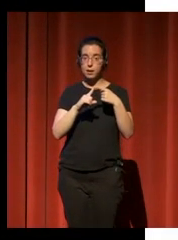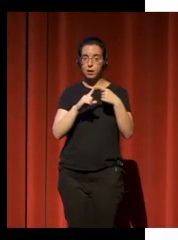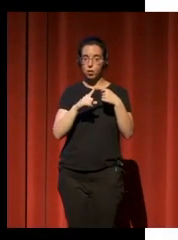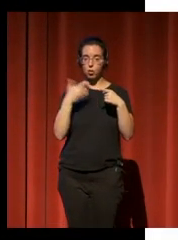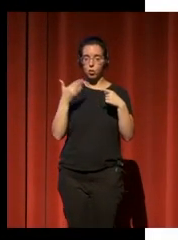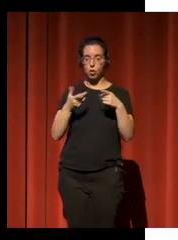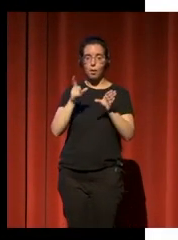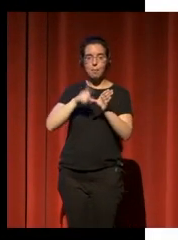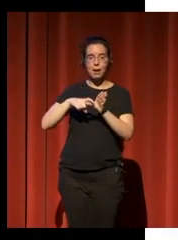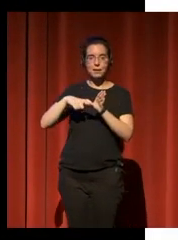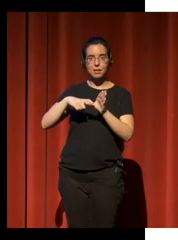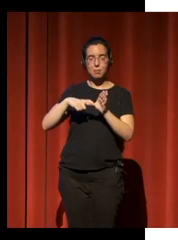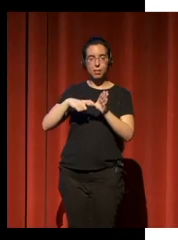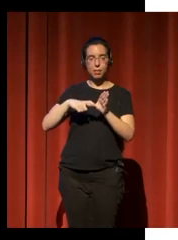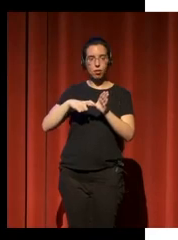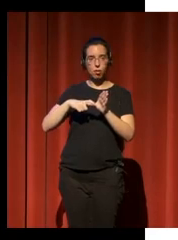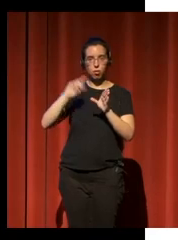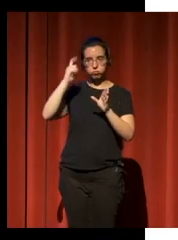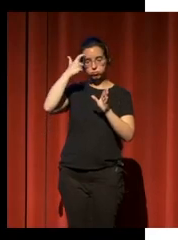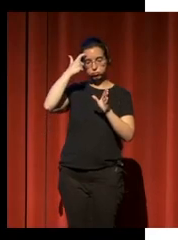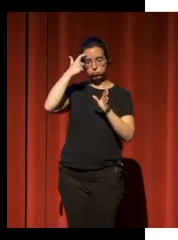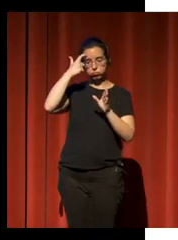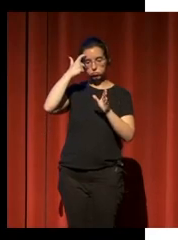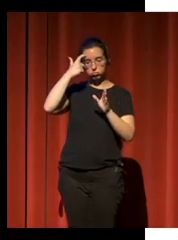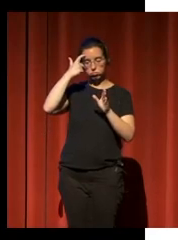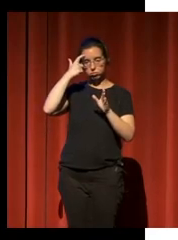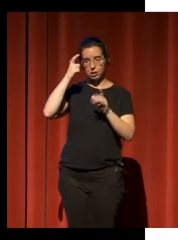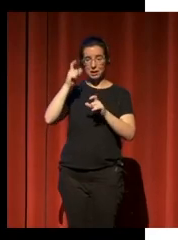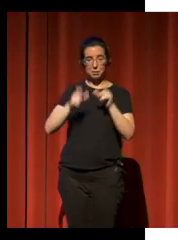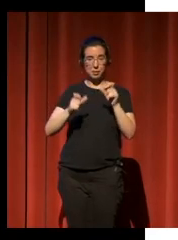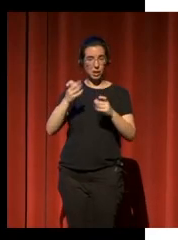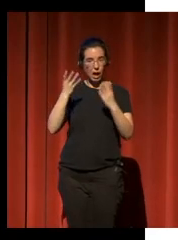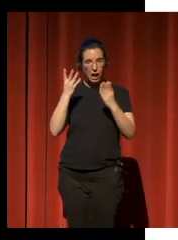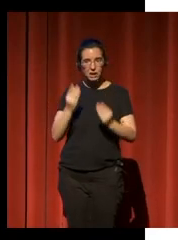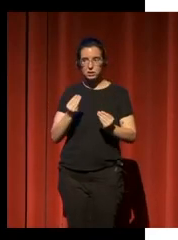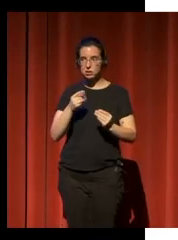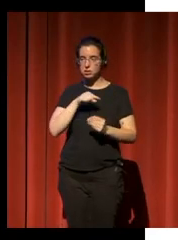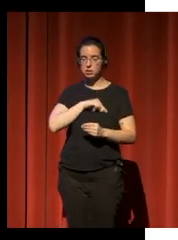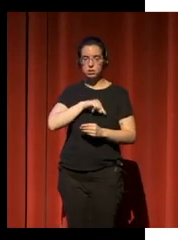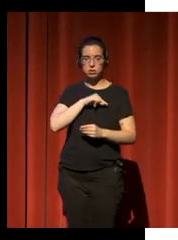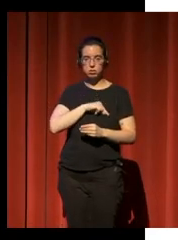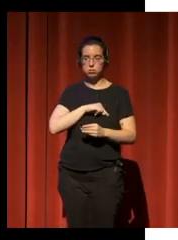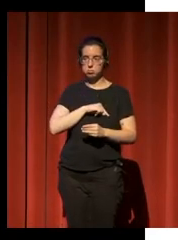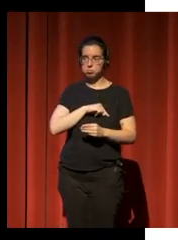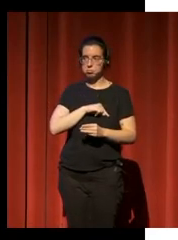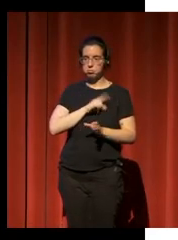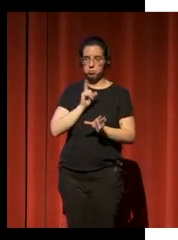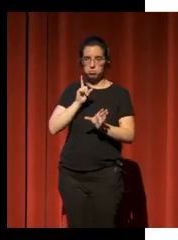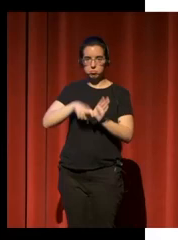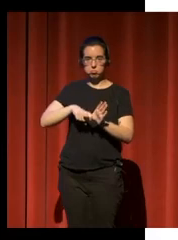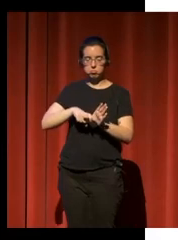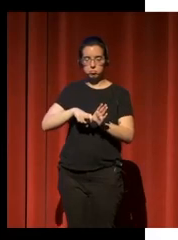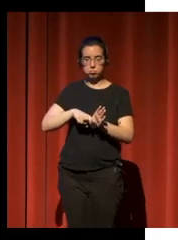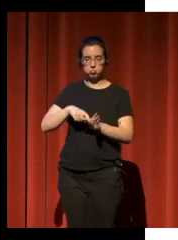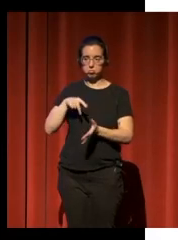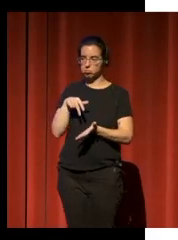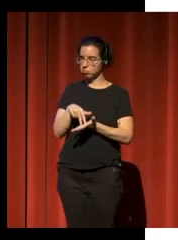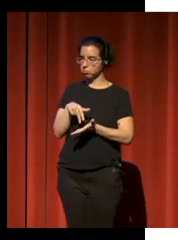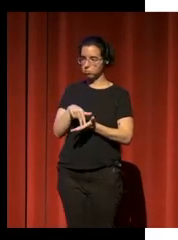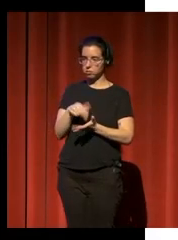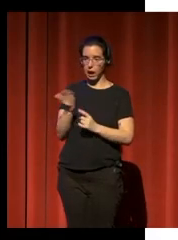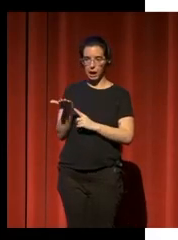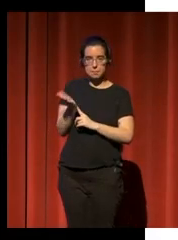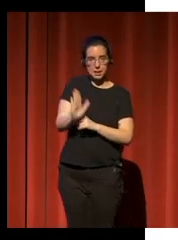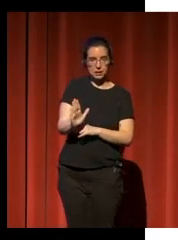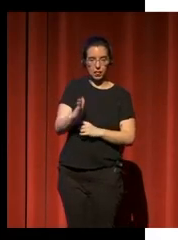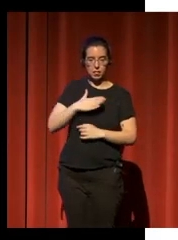idea de participación eh en la que muchas personas se sienten incluidas o representadas e